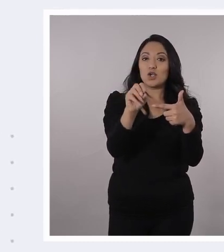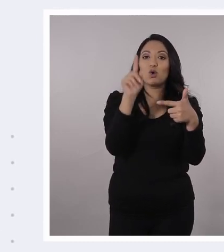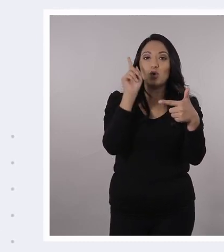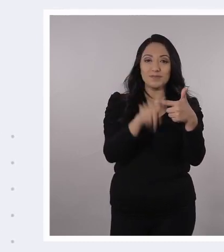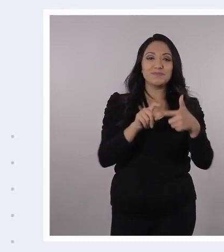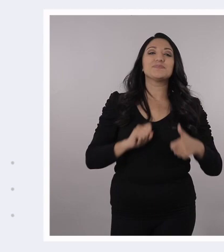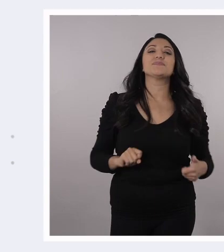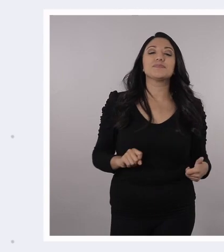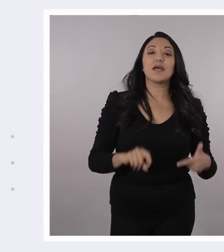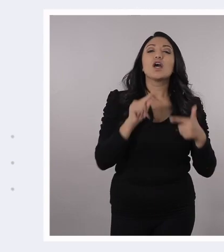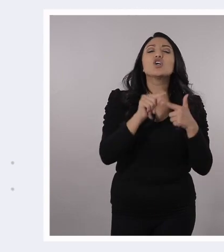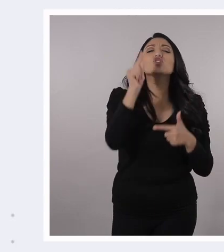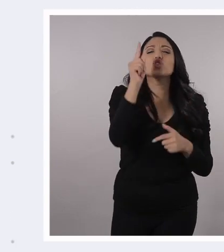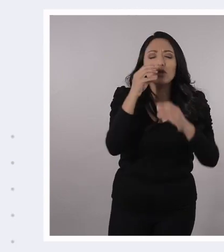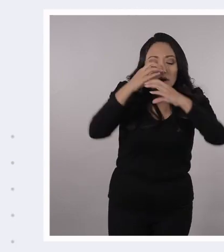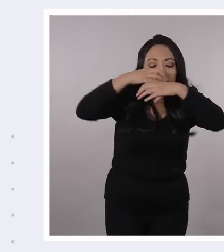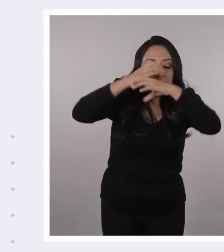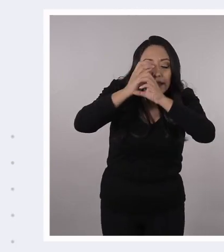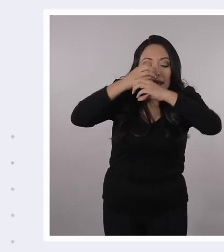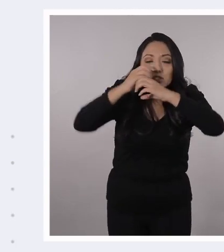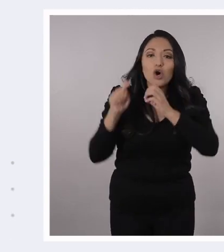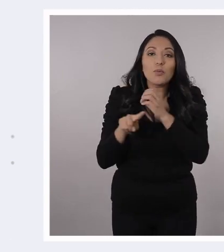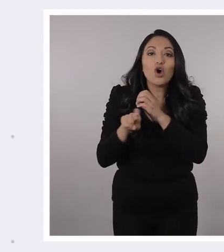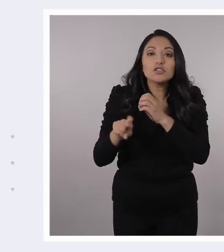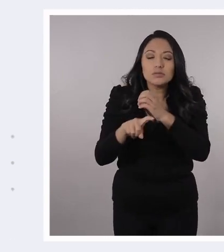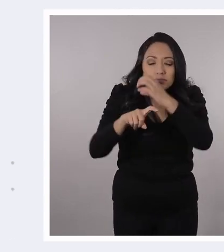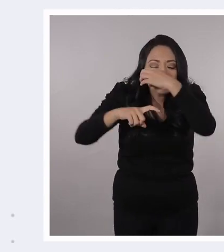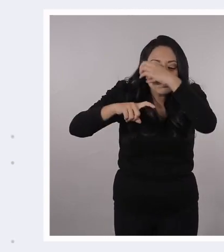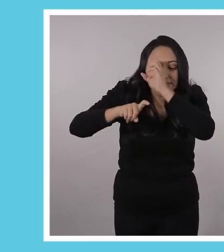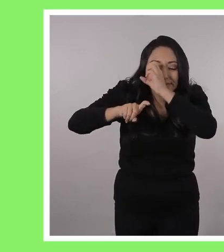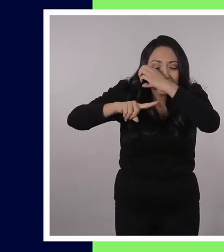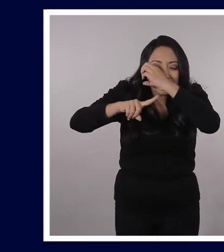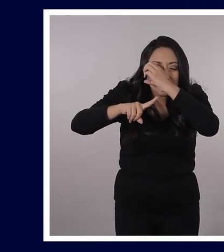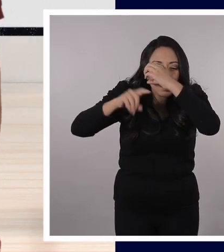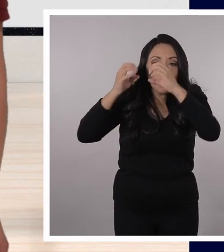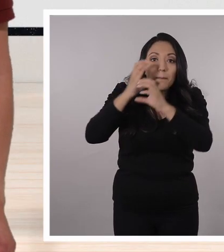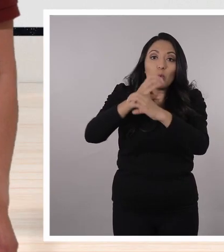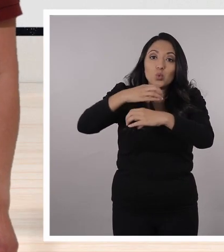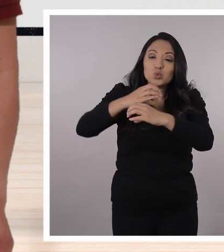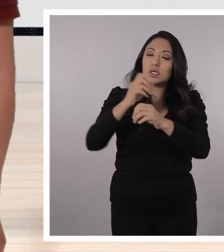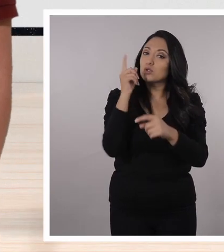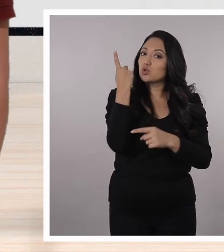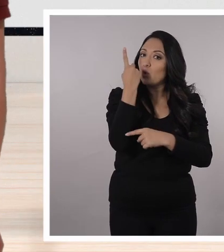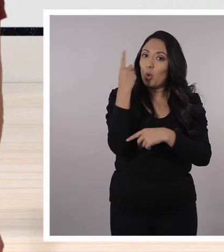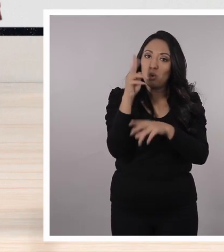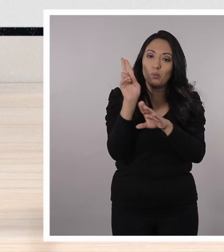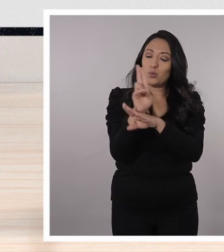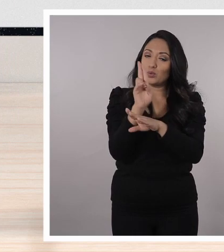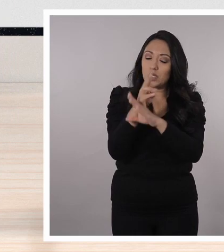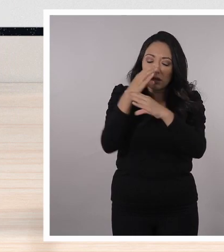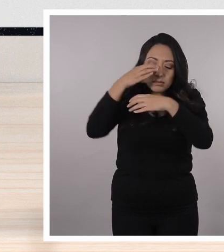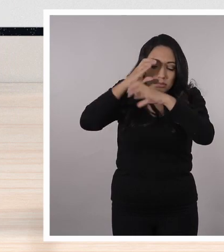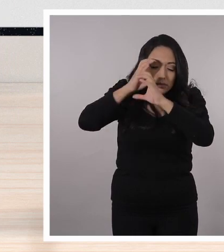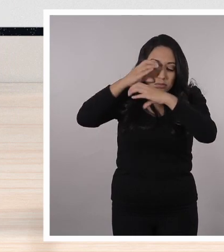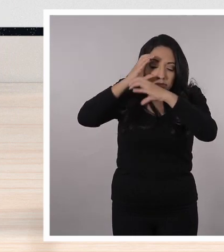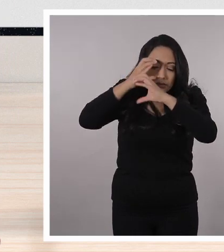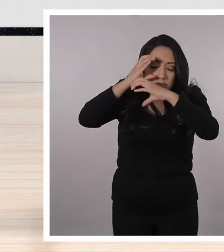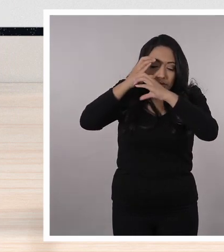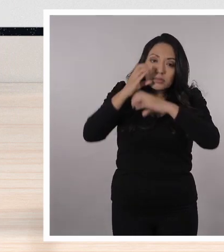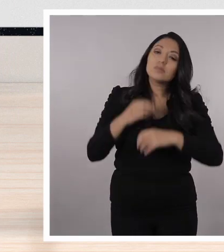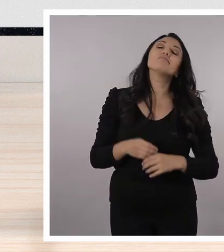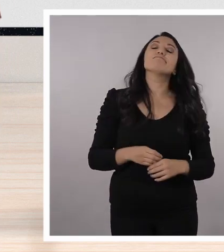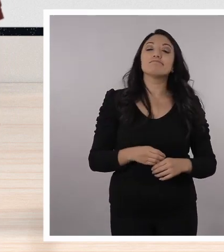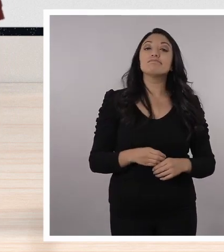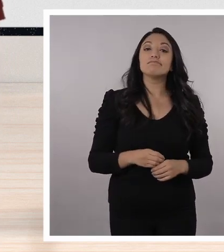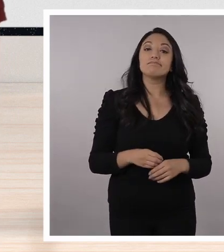microfósiles. Muy bien, los microfósiles son organismos, restos de organismos más pequeños que solamente pueden ser vistos